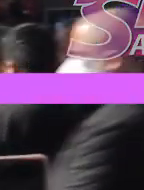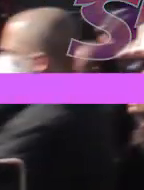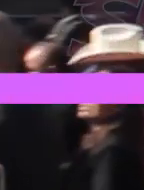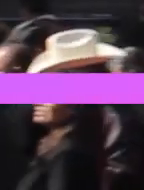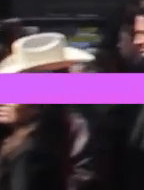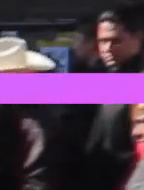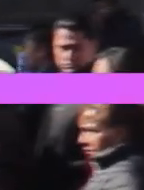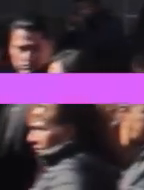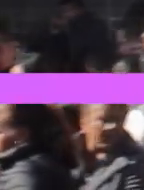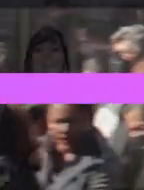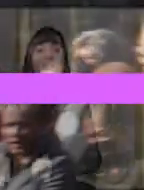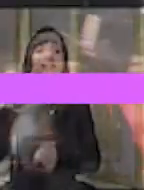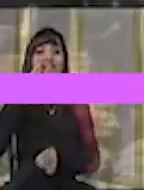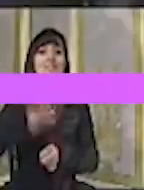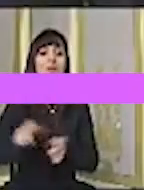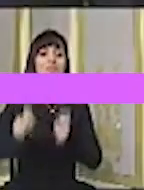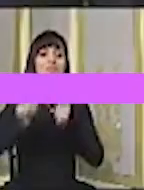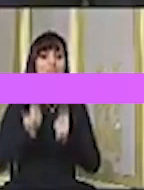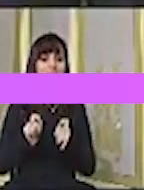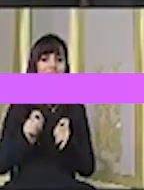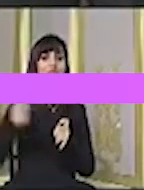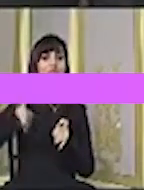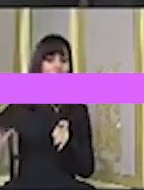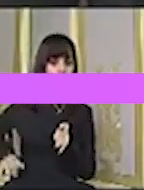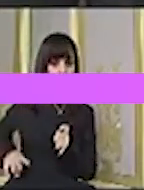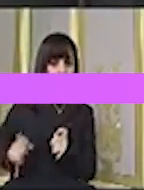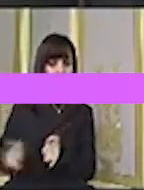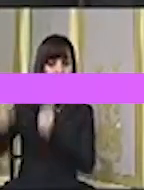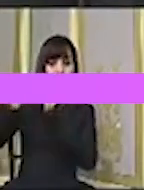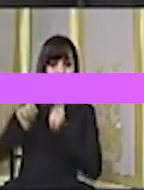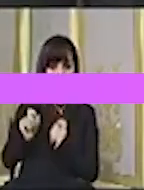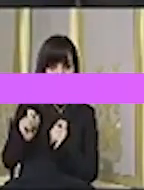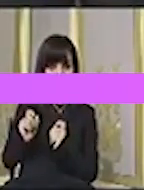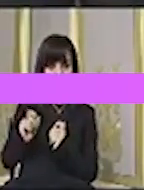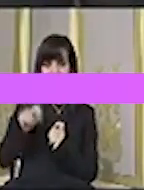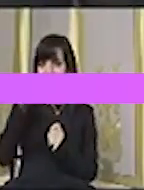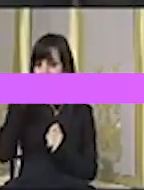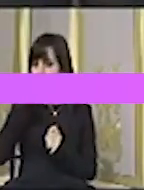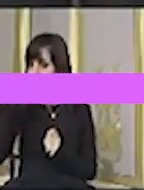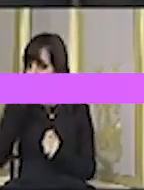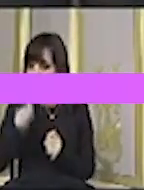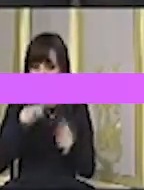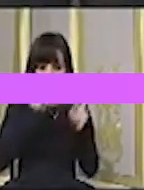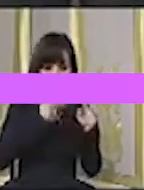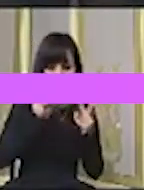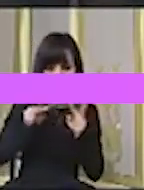homenajes póstumos A Barbosa con información de contigo Puebla reportó para ese TV Atlixco Puebla hokabeth